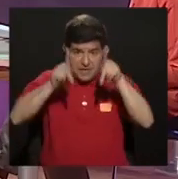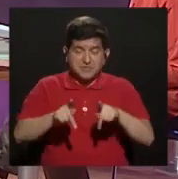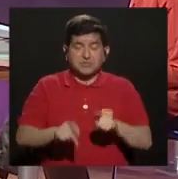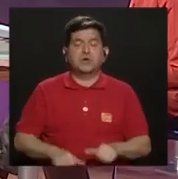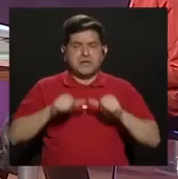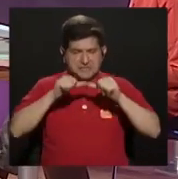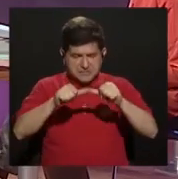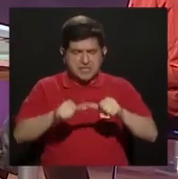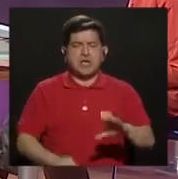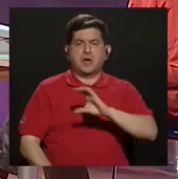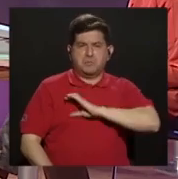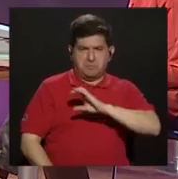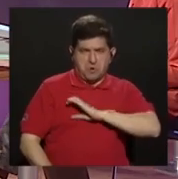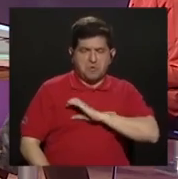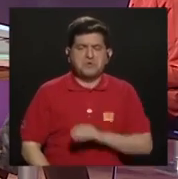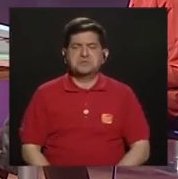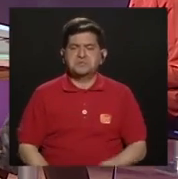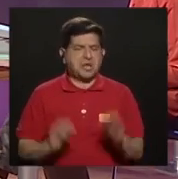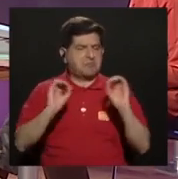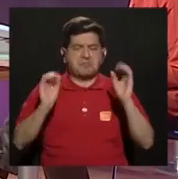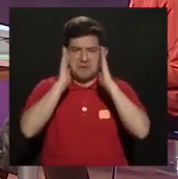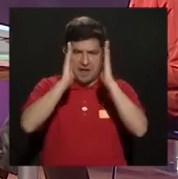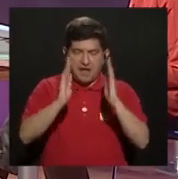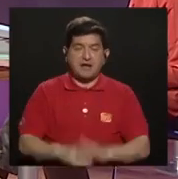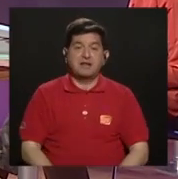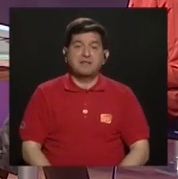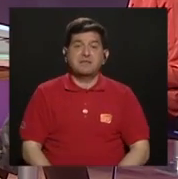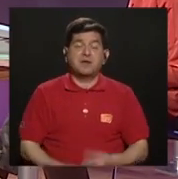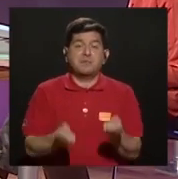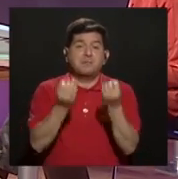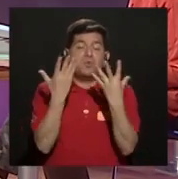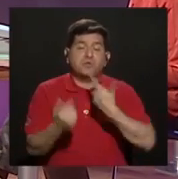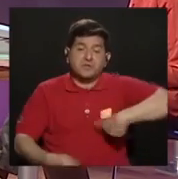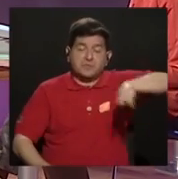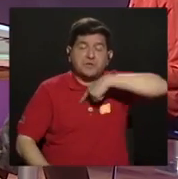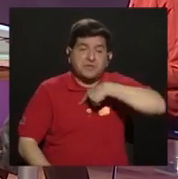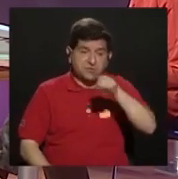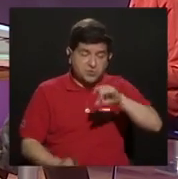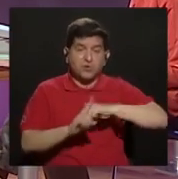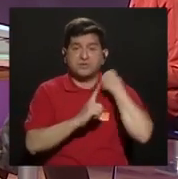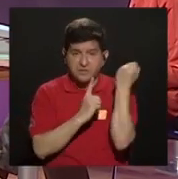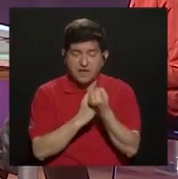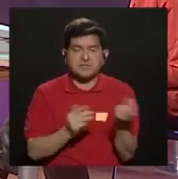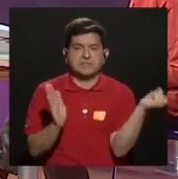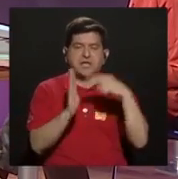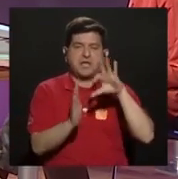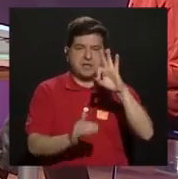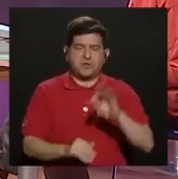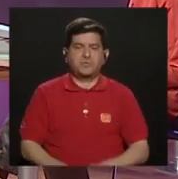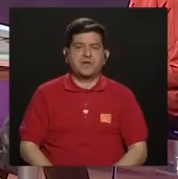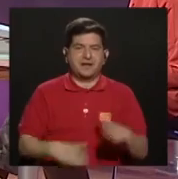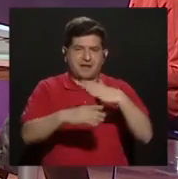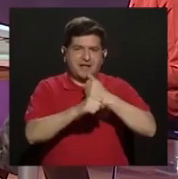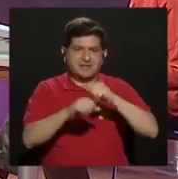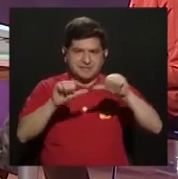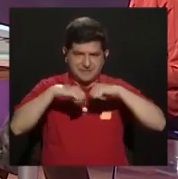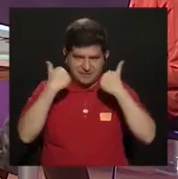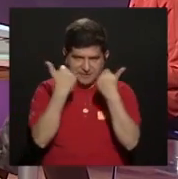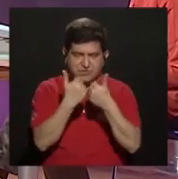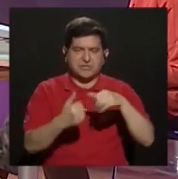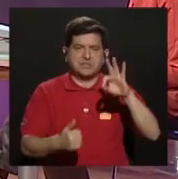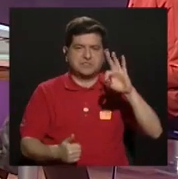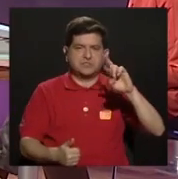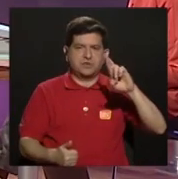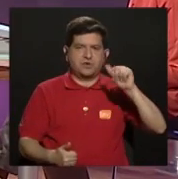Entonces, es un ciclo de violencia. Muchas mujeres tuvimos que pasar por eso para poder crear en el 2009 Transvida. Somos